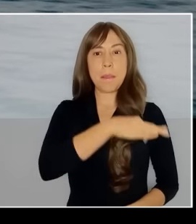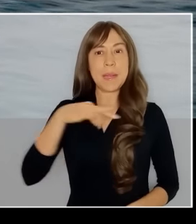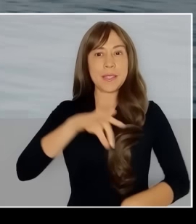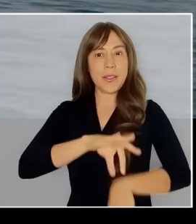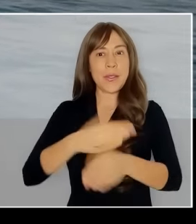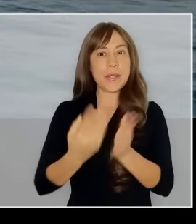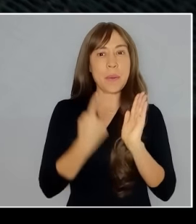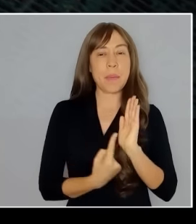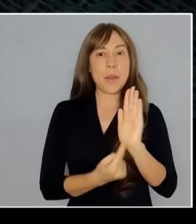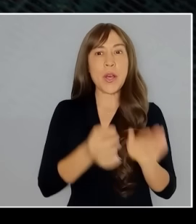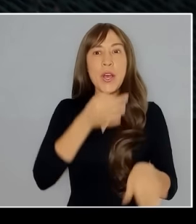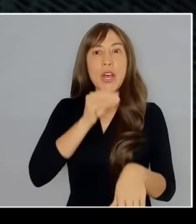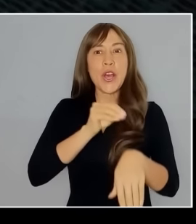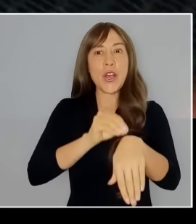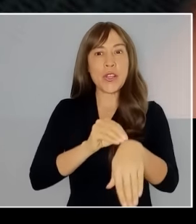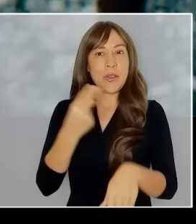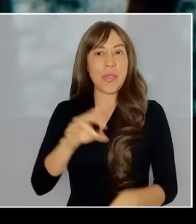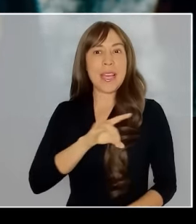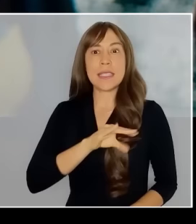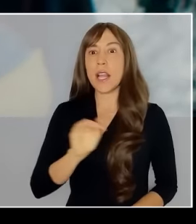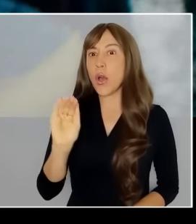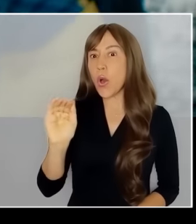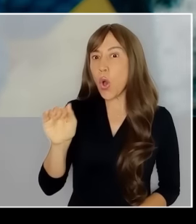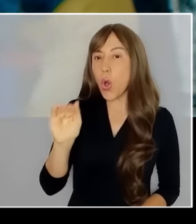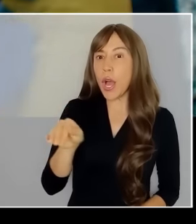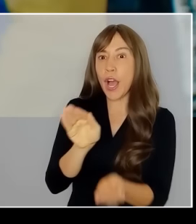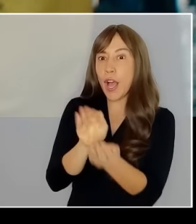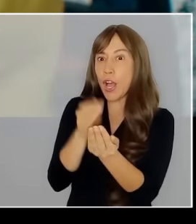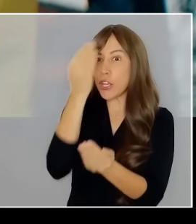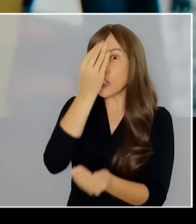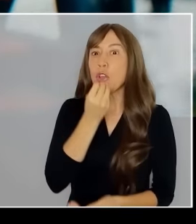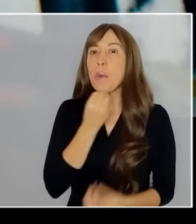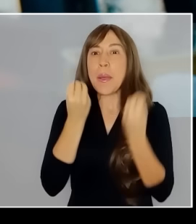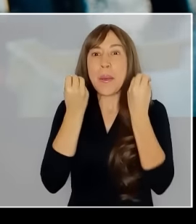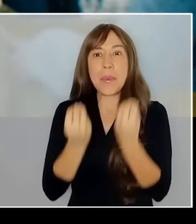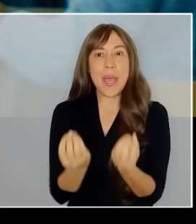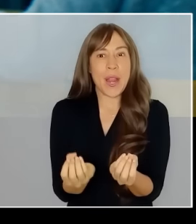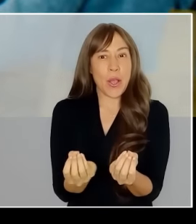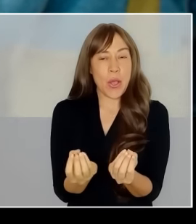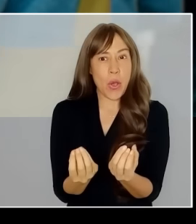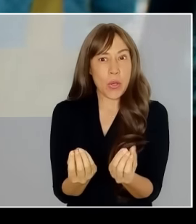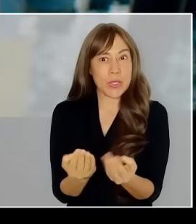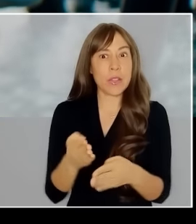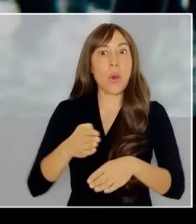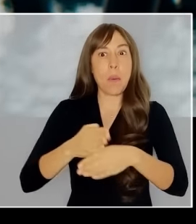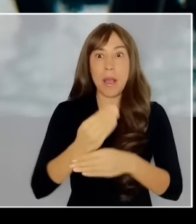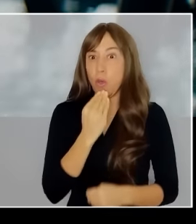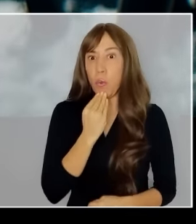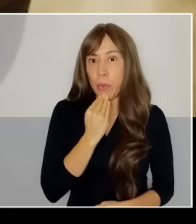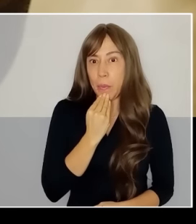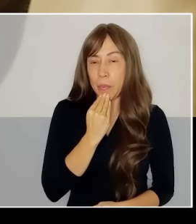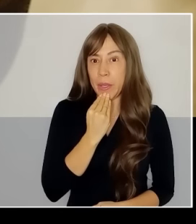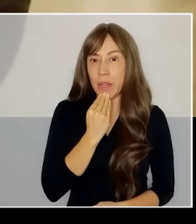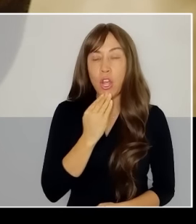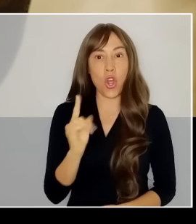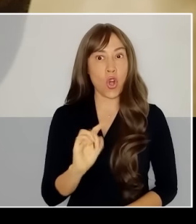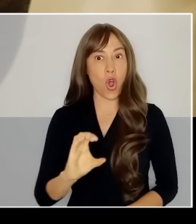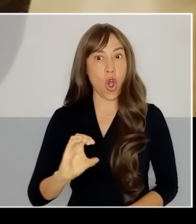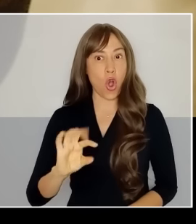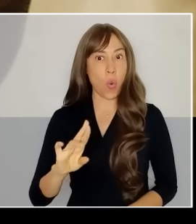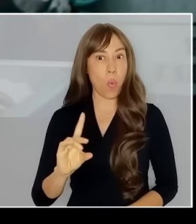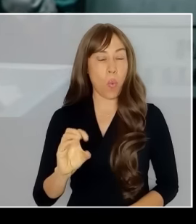Ministerio de Salud presenta Consejos a la Chilena. Oiga, los choritos se comen bien cocidos. Los pescados también. Nada